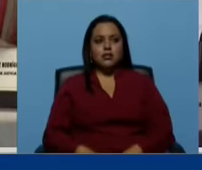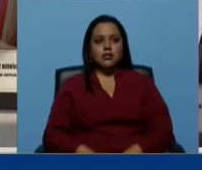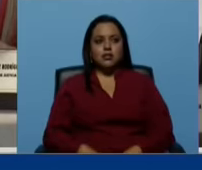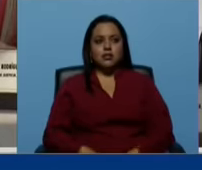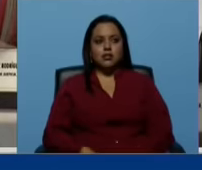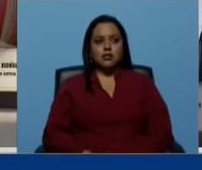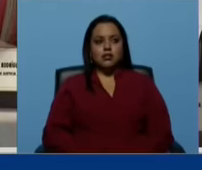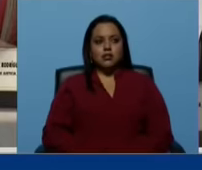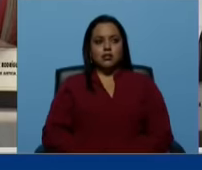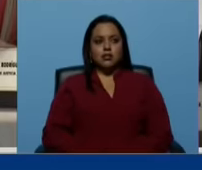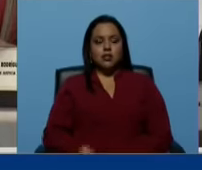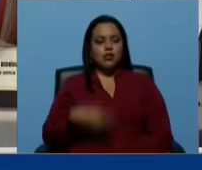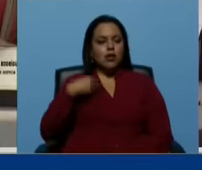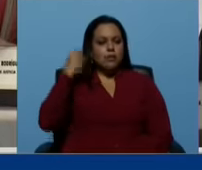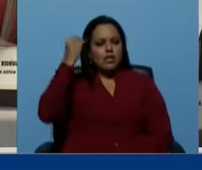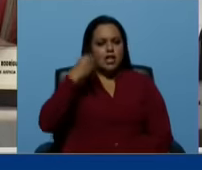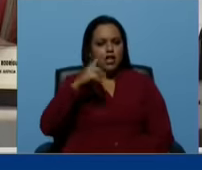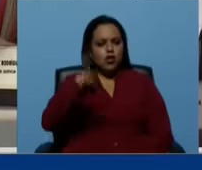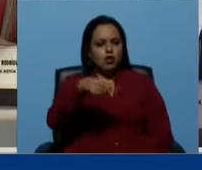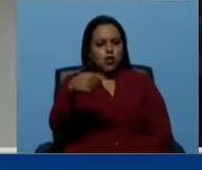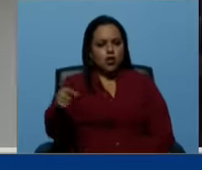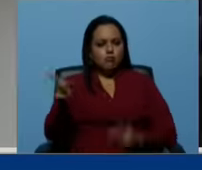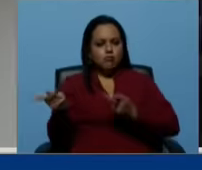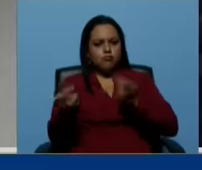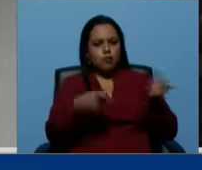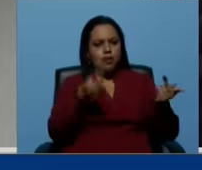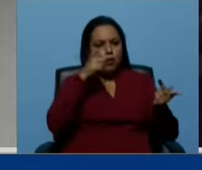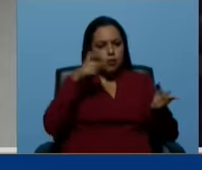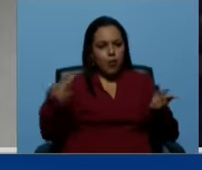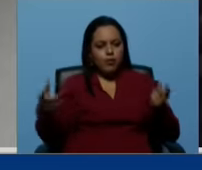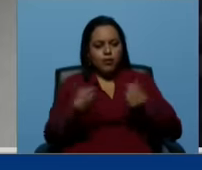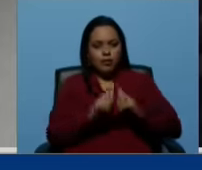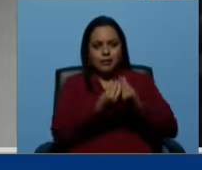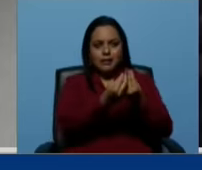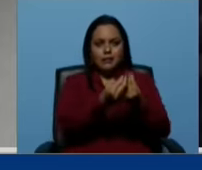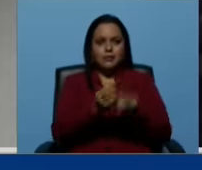Estoy pensando si invito o no al pueblo a acompañarme.